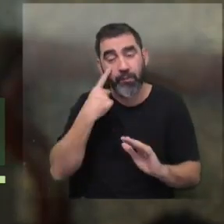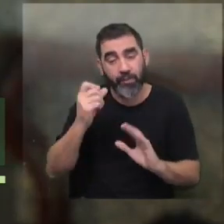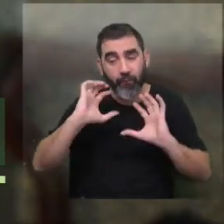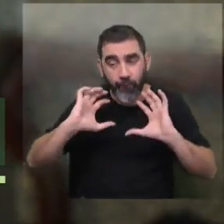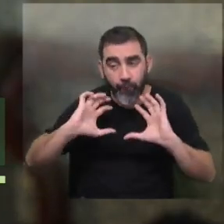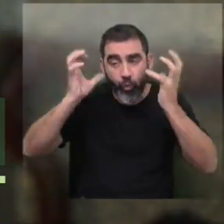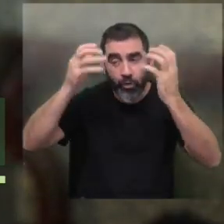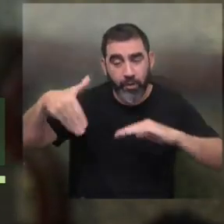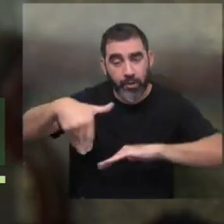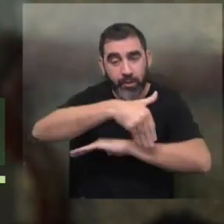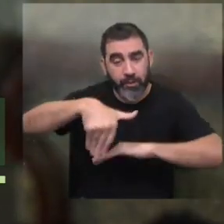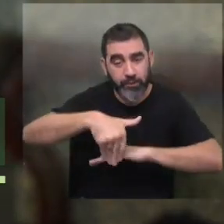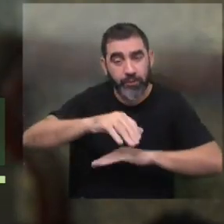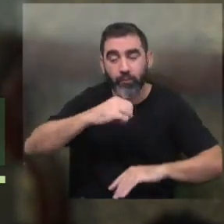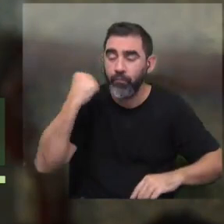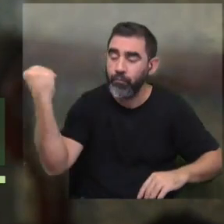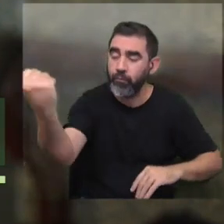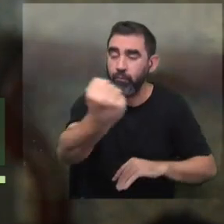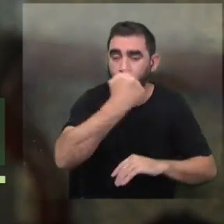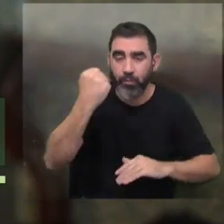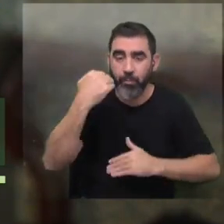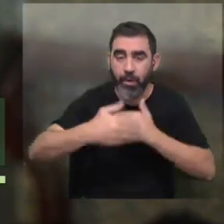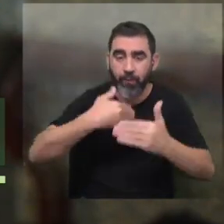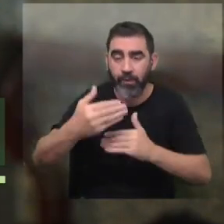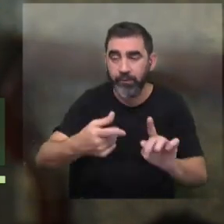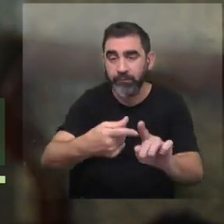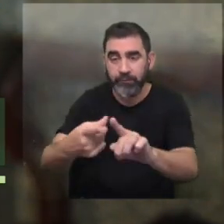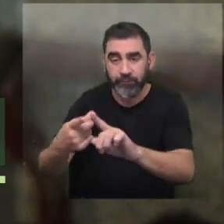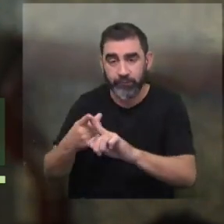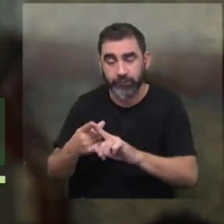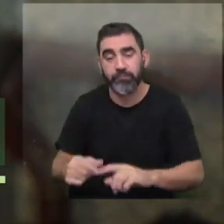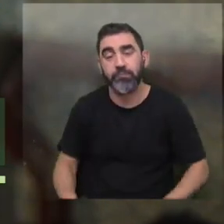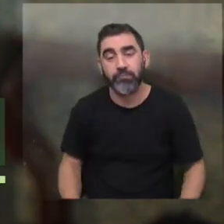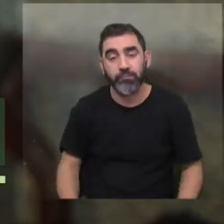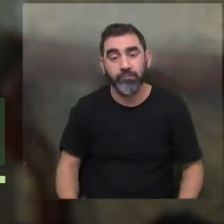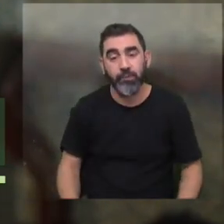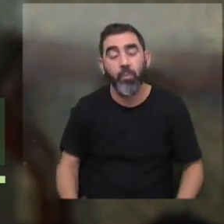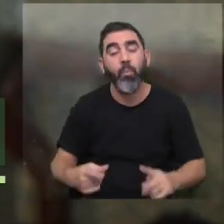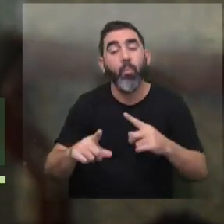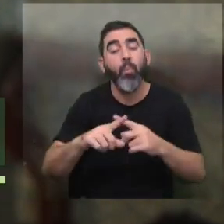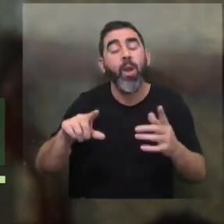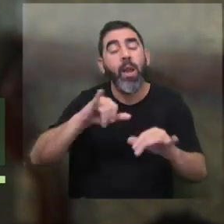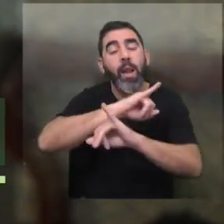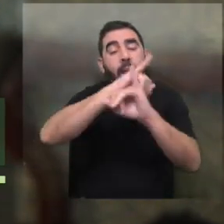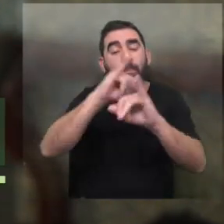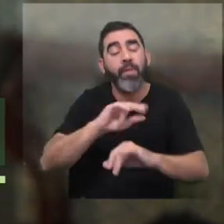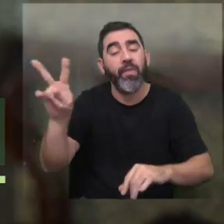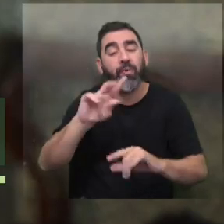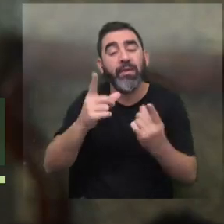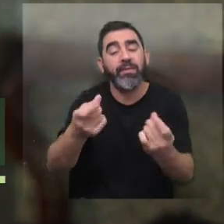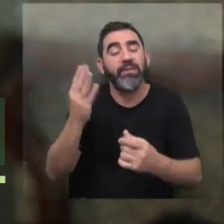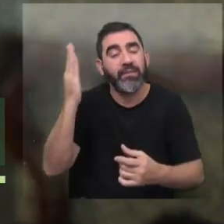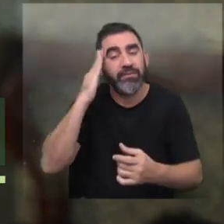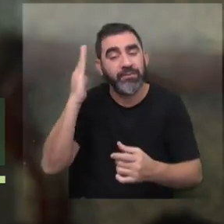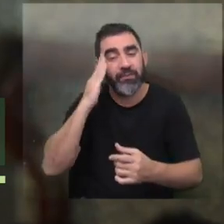violencia en las calles será fundamental para avanzar en un acuerdo por la paz de Venezuela se requiere conocer